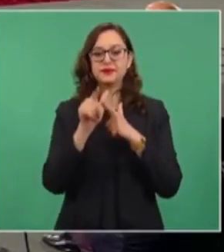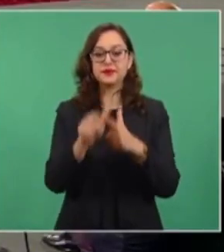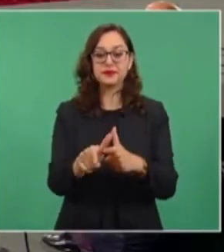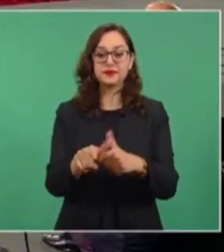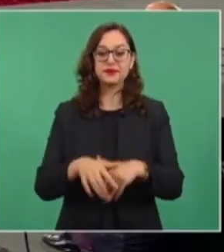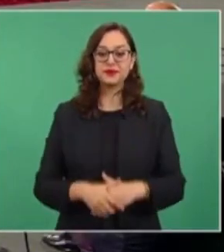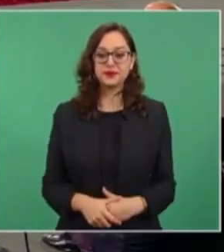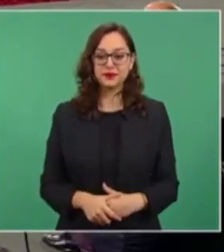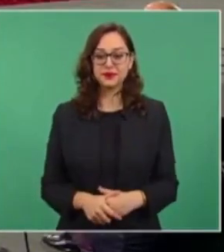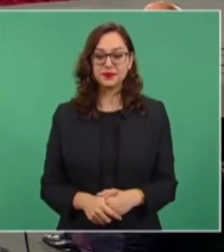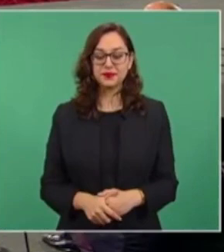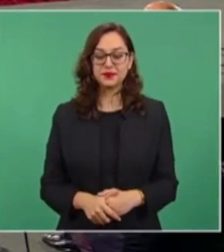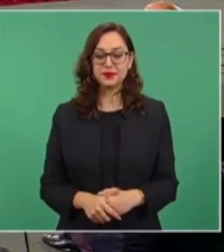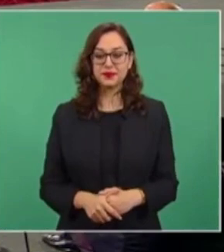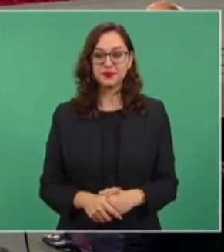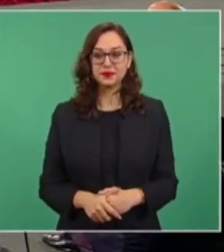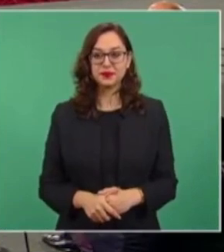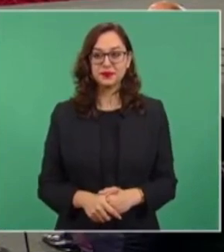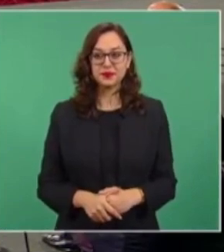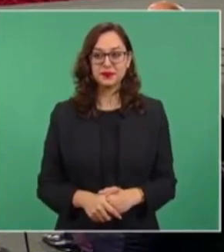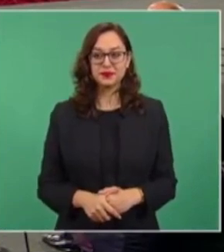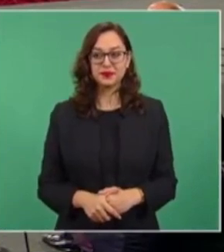Presidente, muchas gracias.